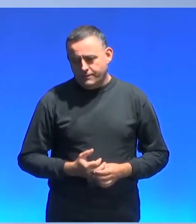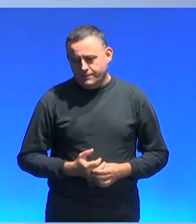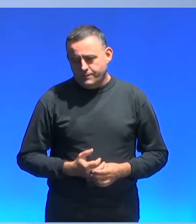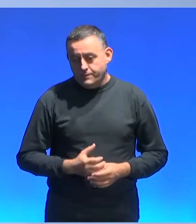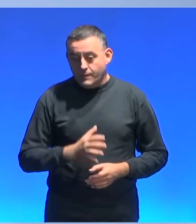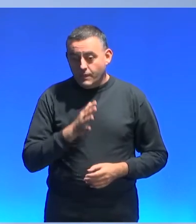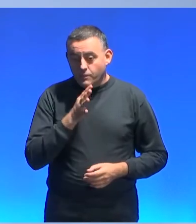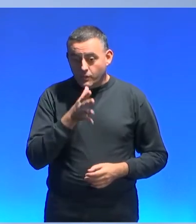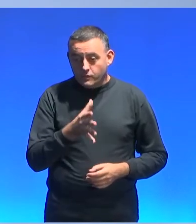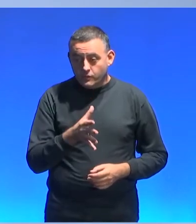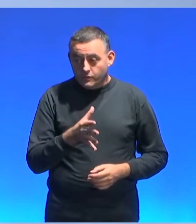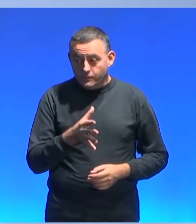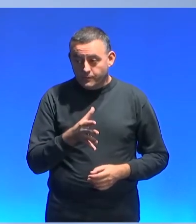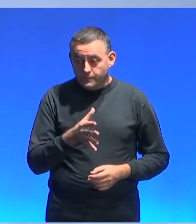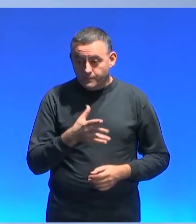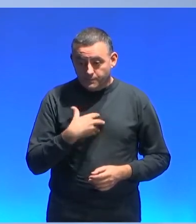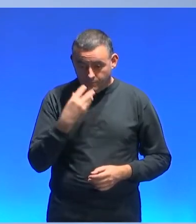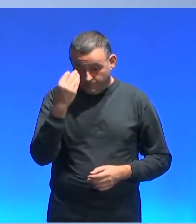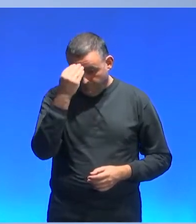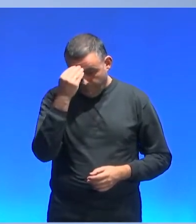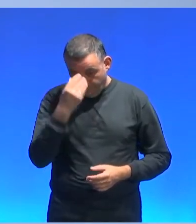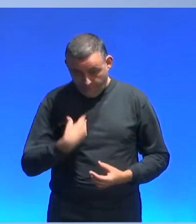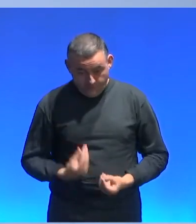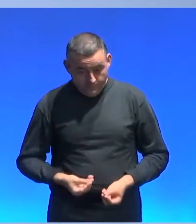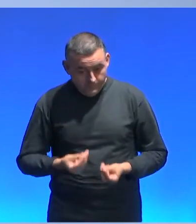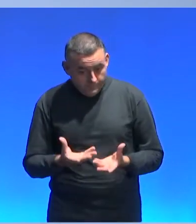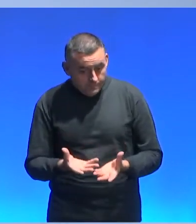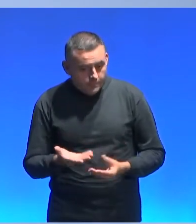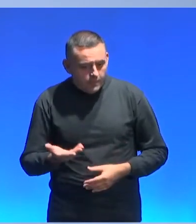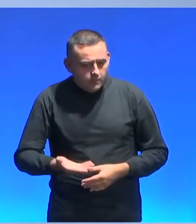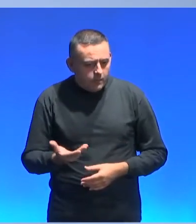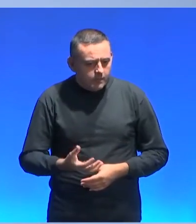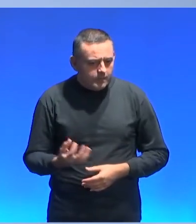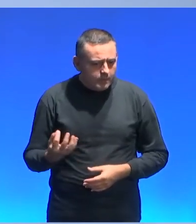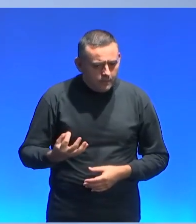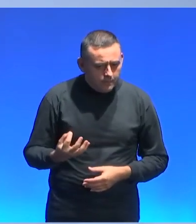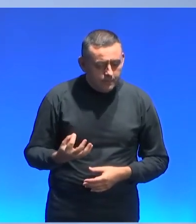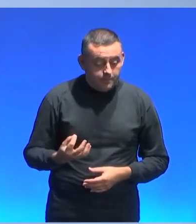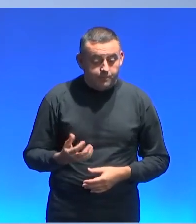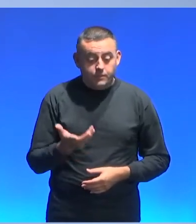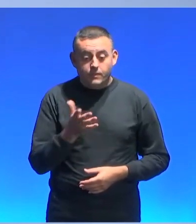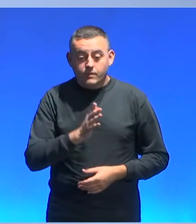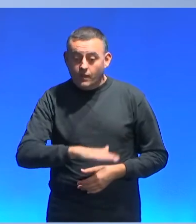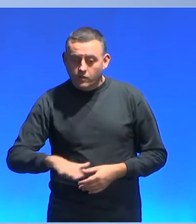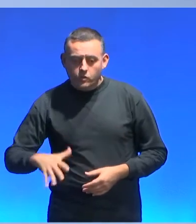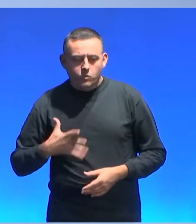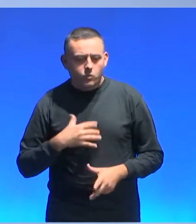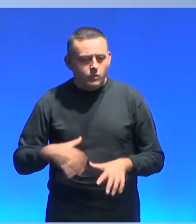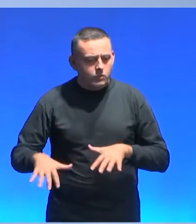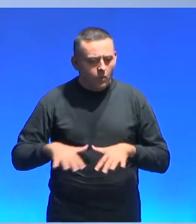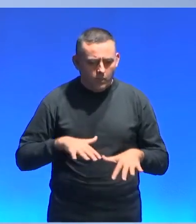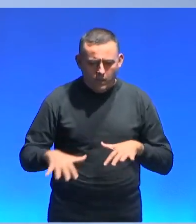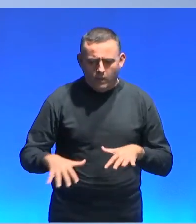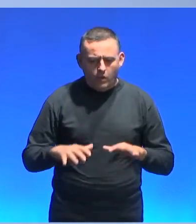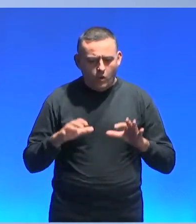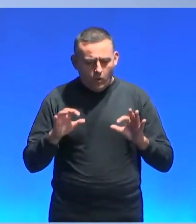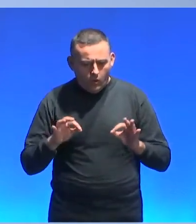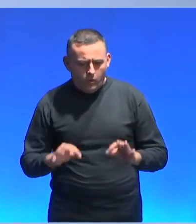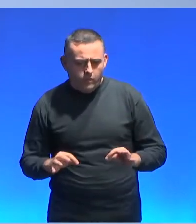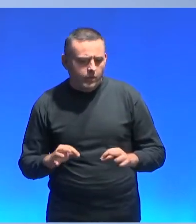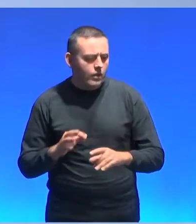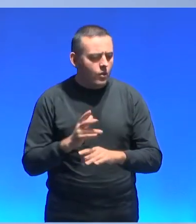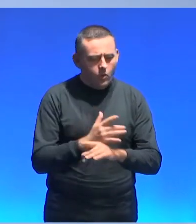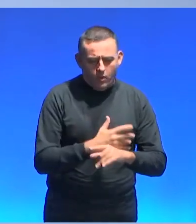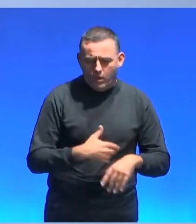por un lado, los niños son capaces de moverse y organizarse y jugar y de volver